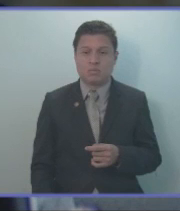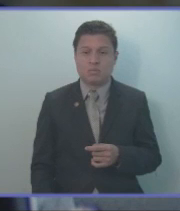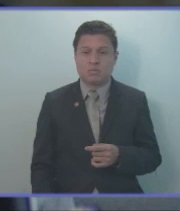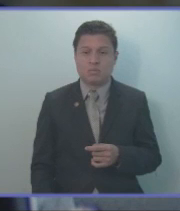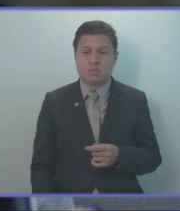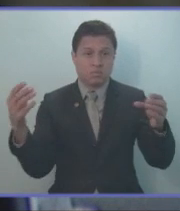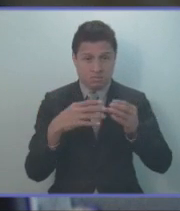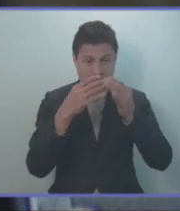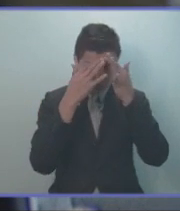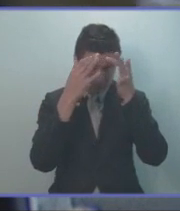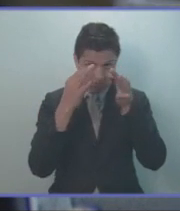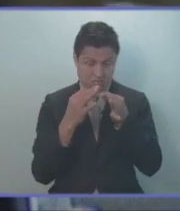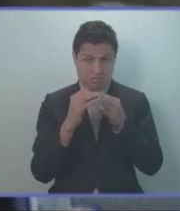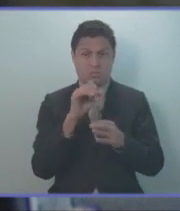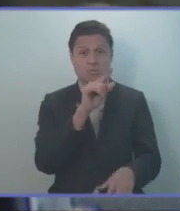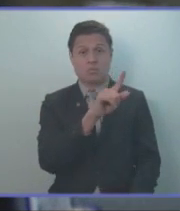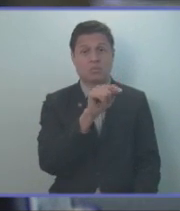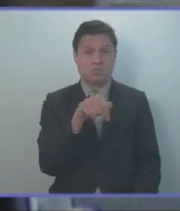Dictamen número